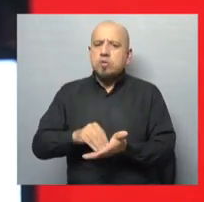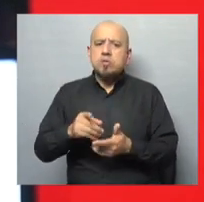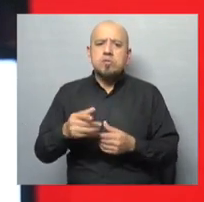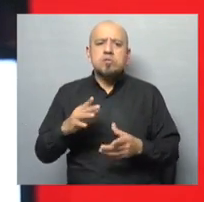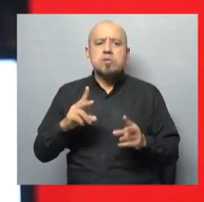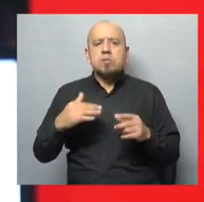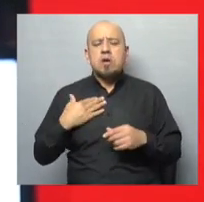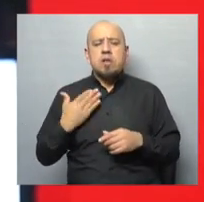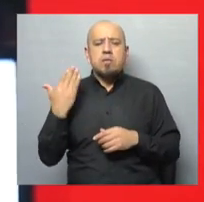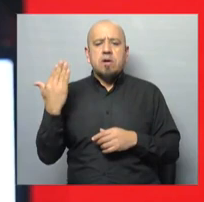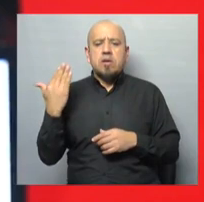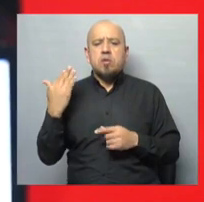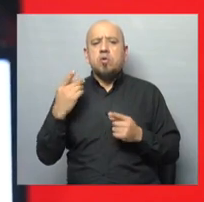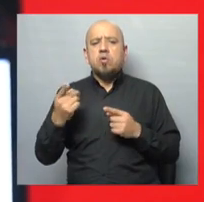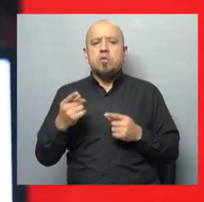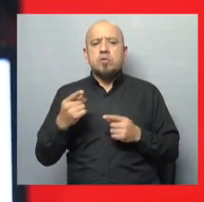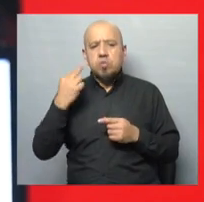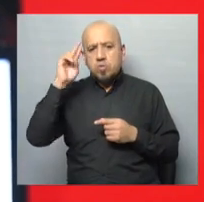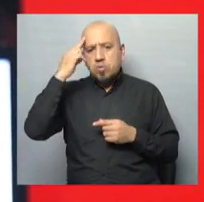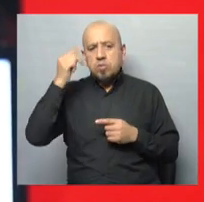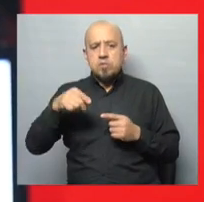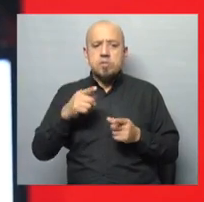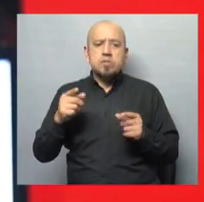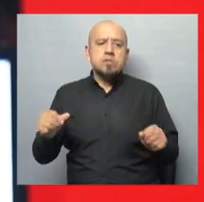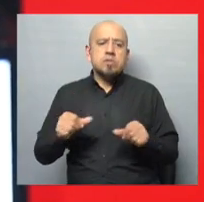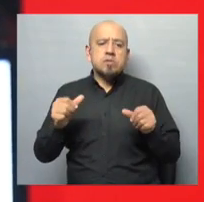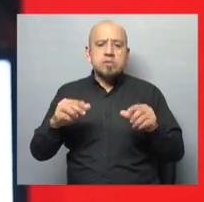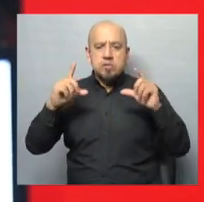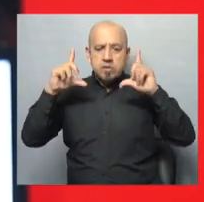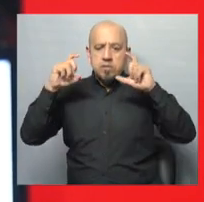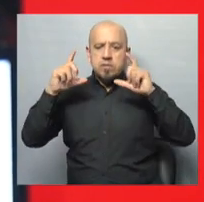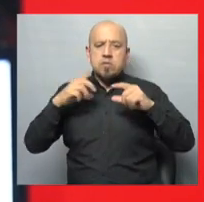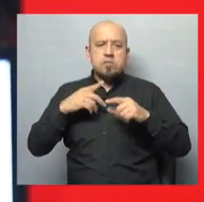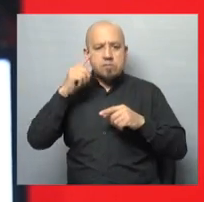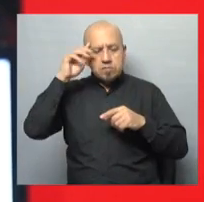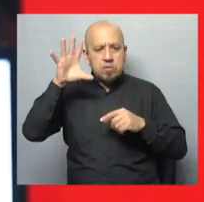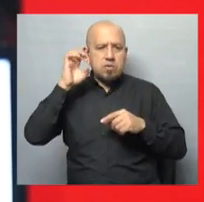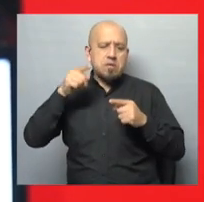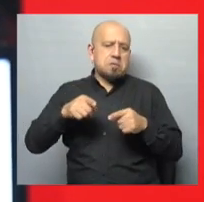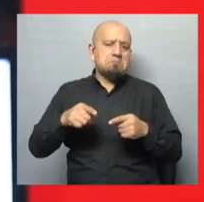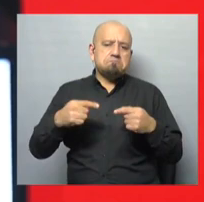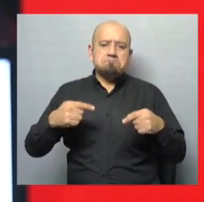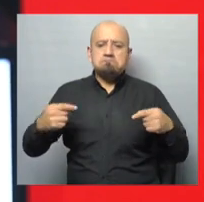patrios y la mar en coche y de buena y así vino la foto no me acuerdo mucho